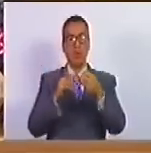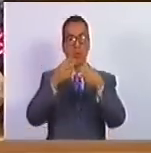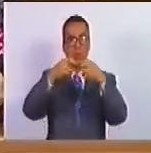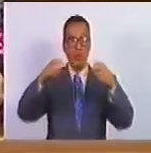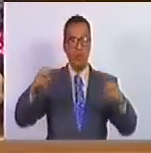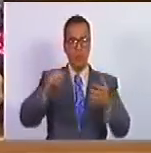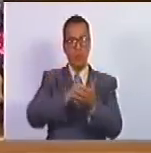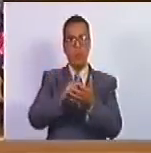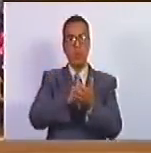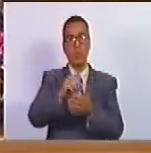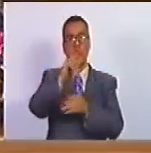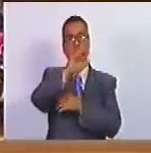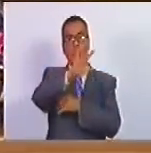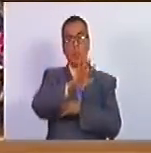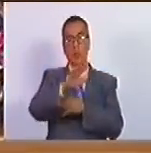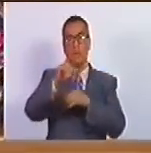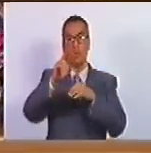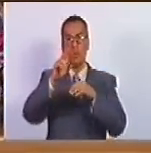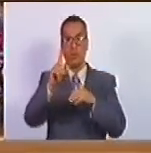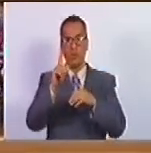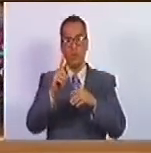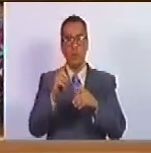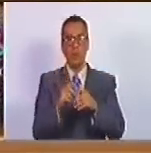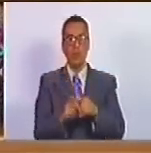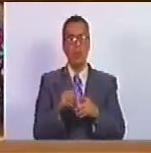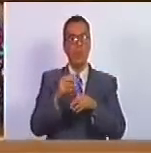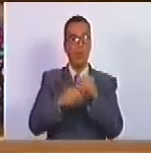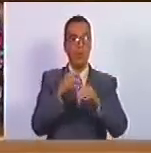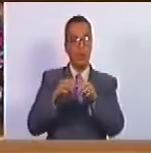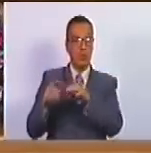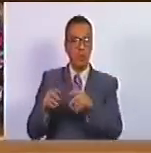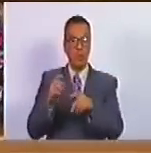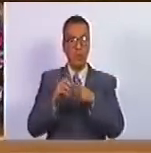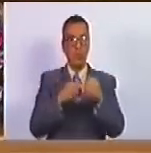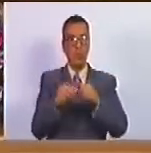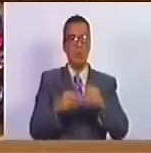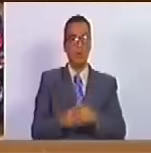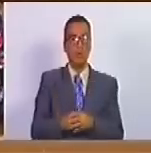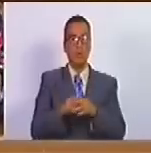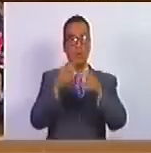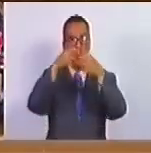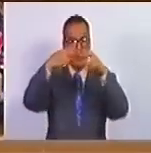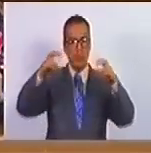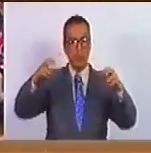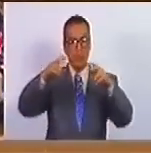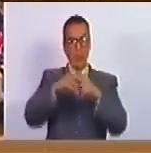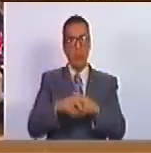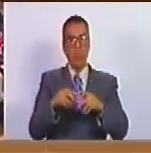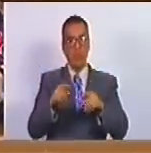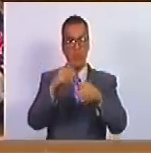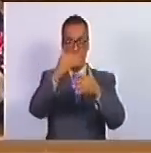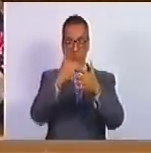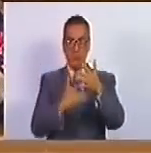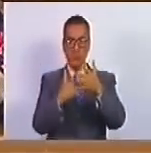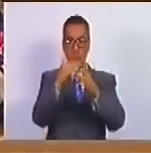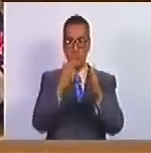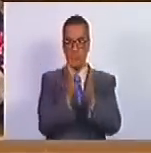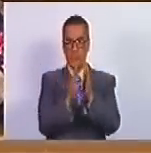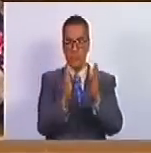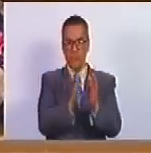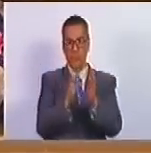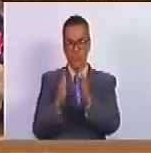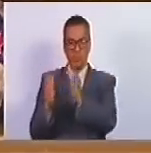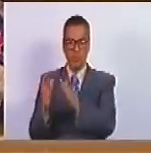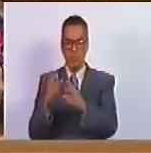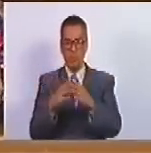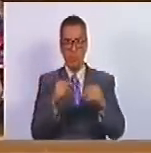epígrafe del artículo 51, el cual queda redactado en los siguientes términos. Epígrafe, proporcionalidad y suficiencia para